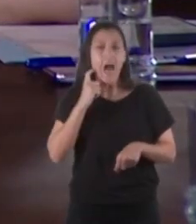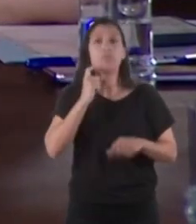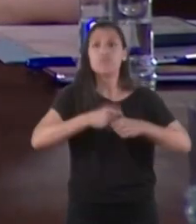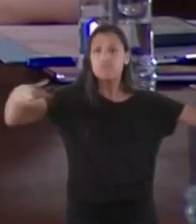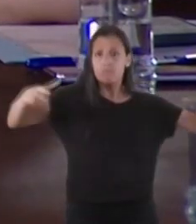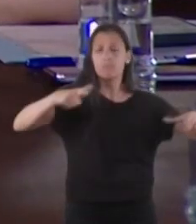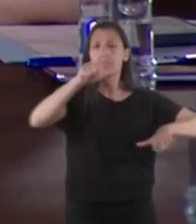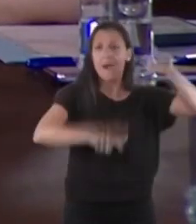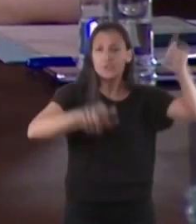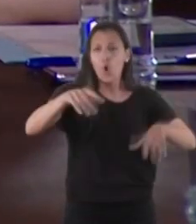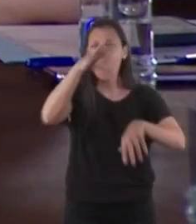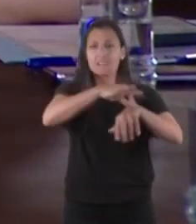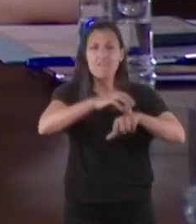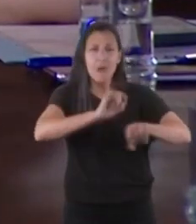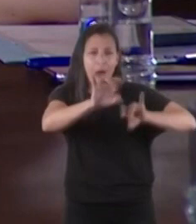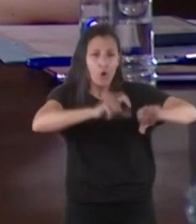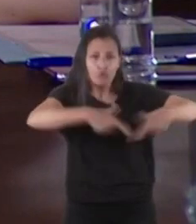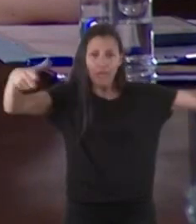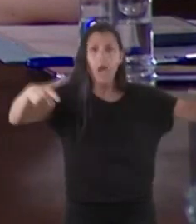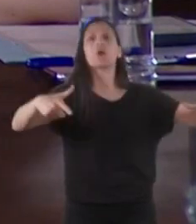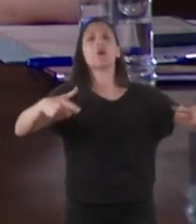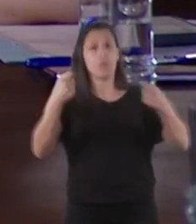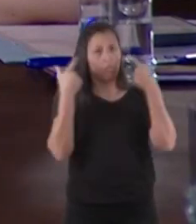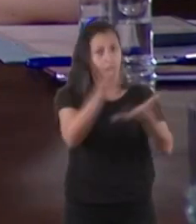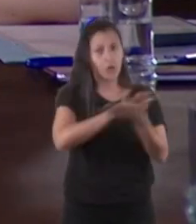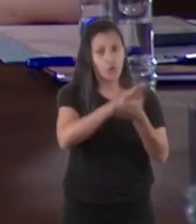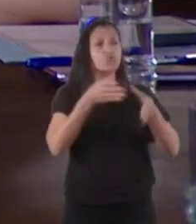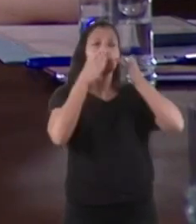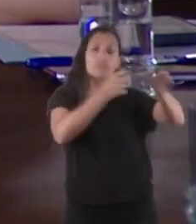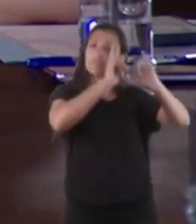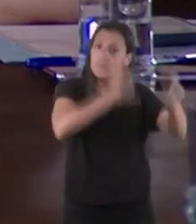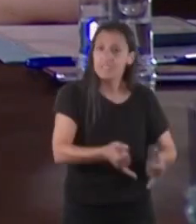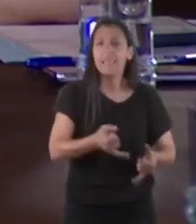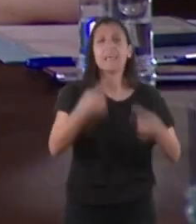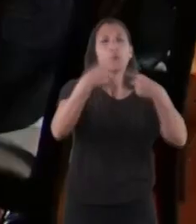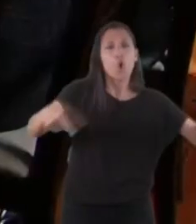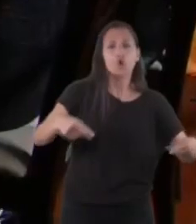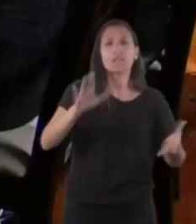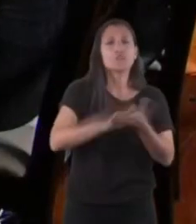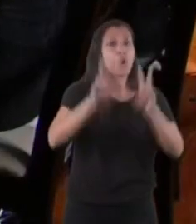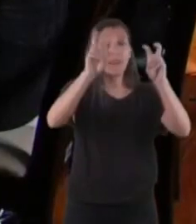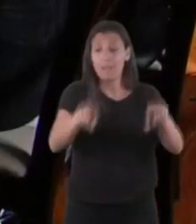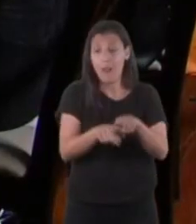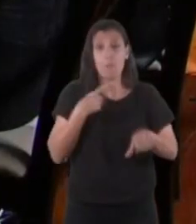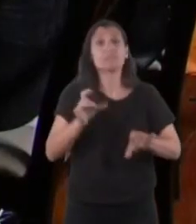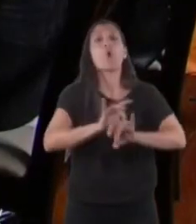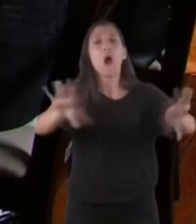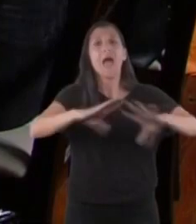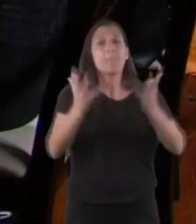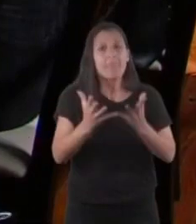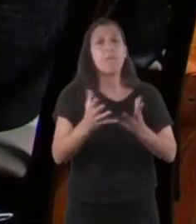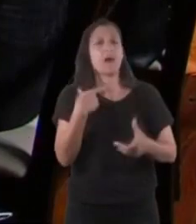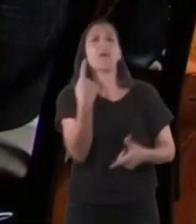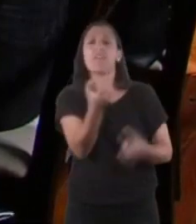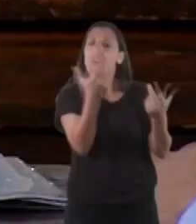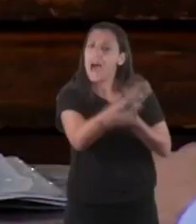LIS-Malbrán capacitando. Todos y cada una de las situaciones epidemiológicas que venimos viviendo en este último tiempo, el